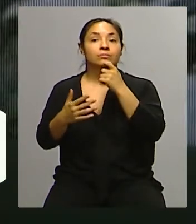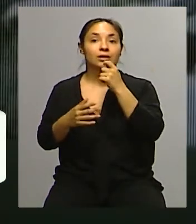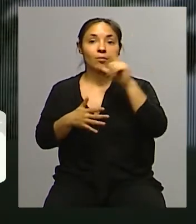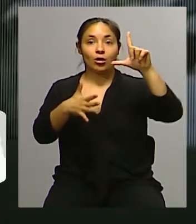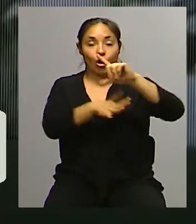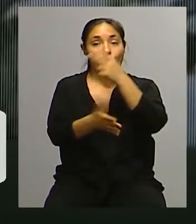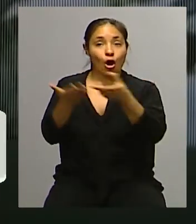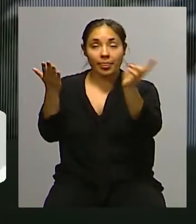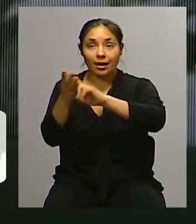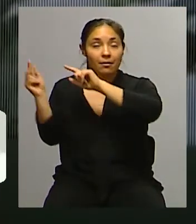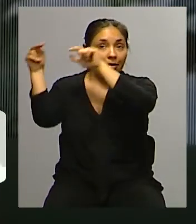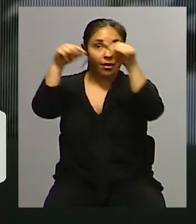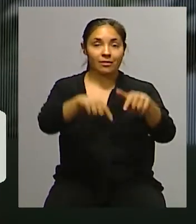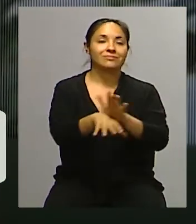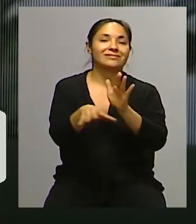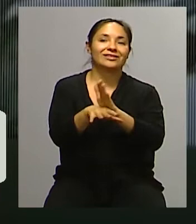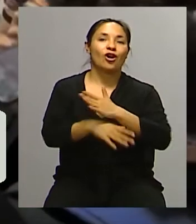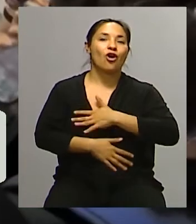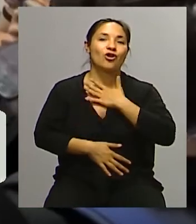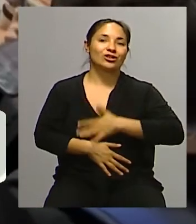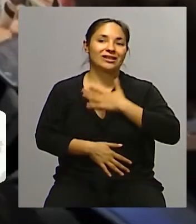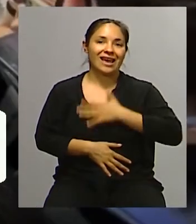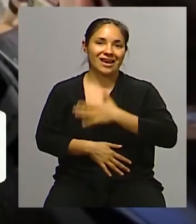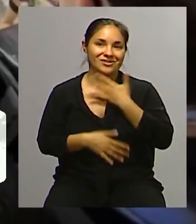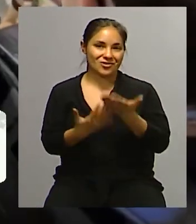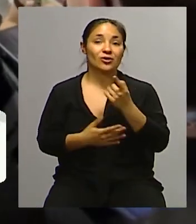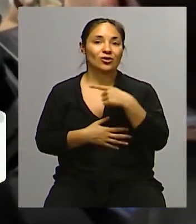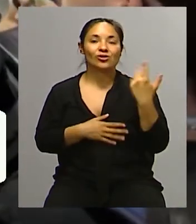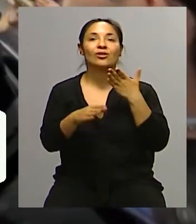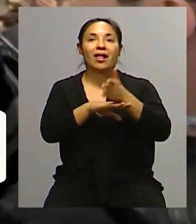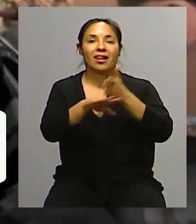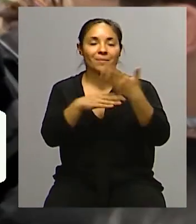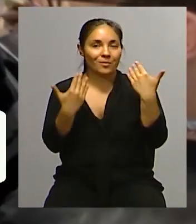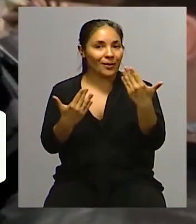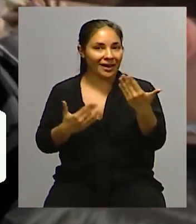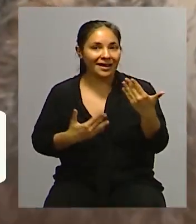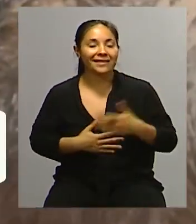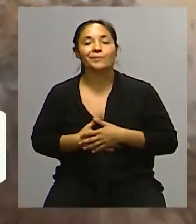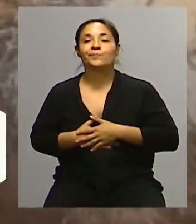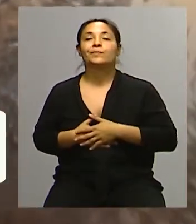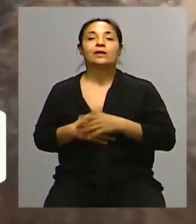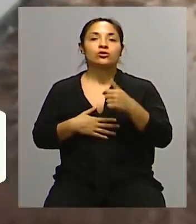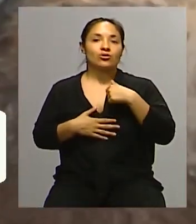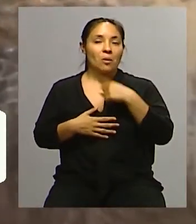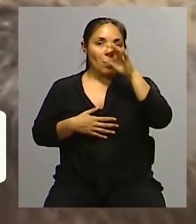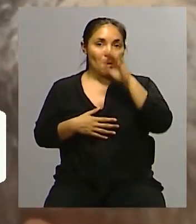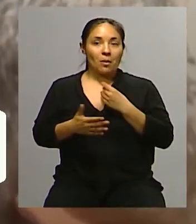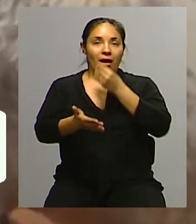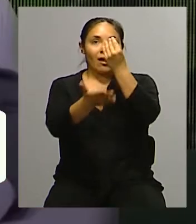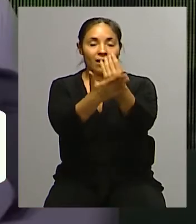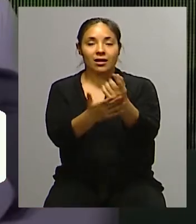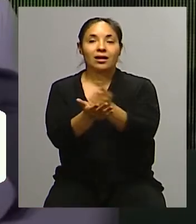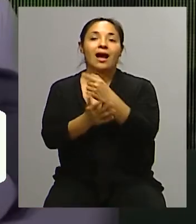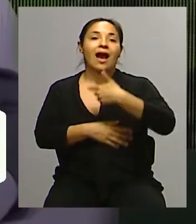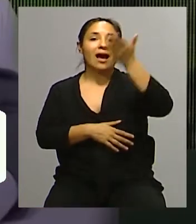una celebración, porque muchos de los que estamos aquí tal vez tenemos más posibilidades de acceder. Yo no he podido acceder nunca a una COP. Iba a